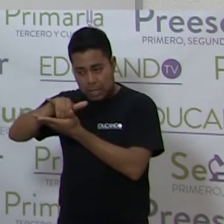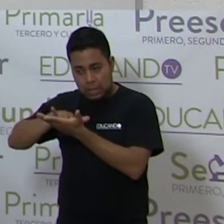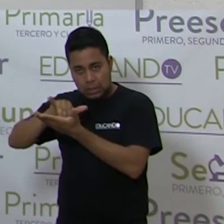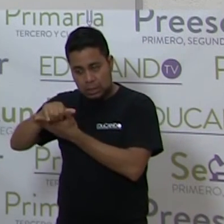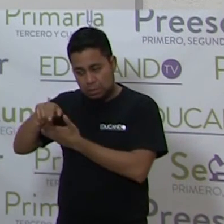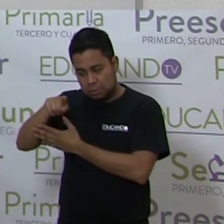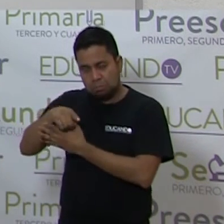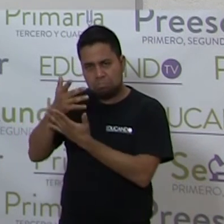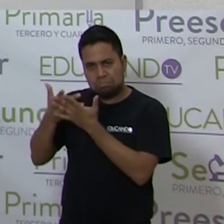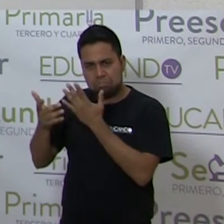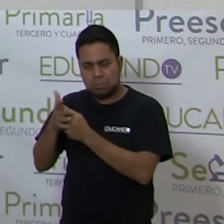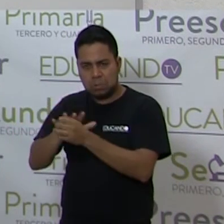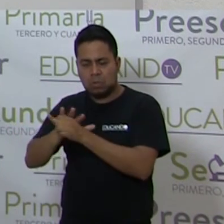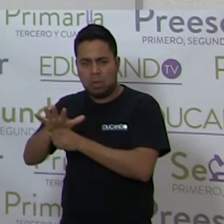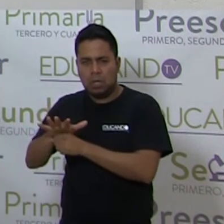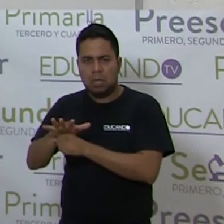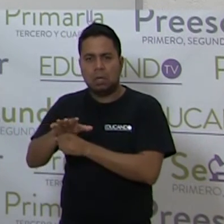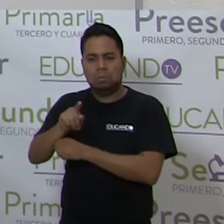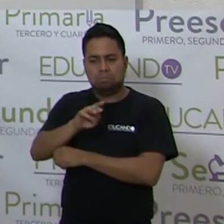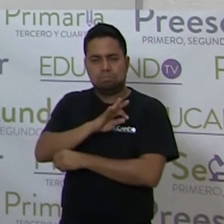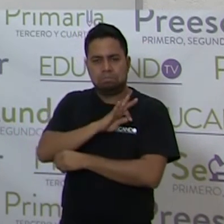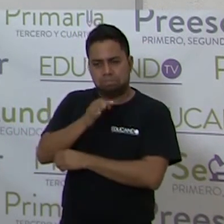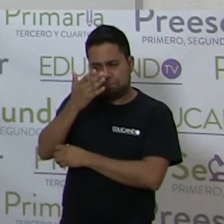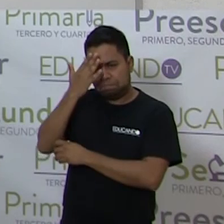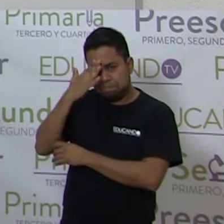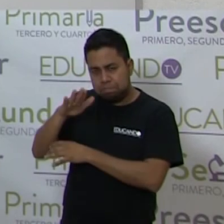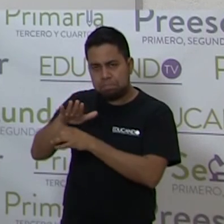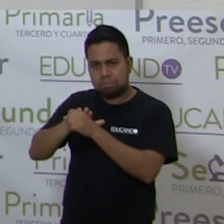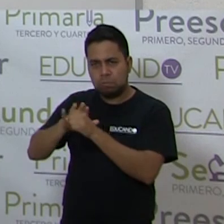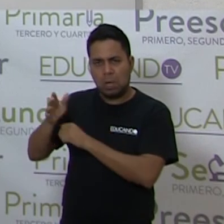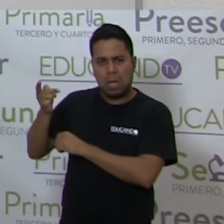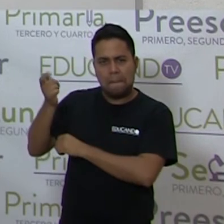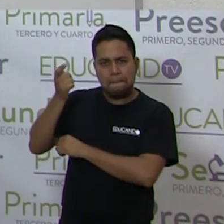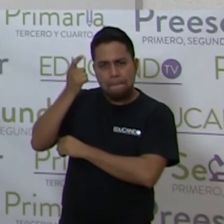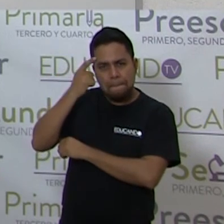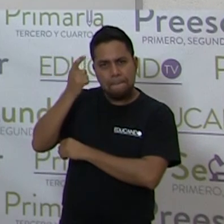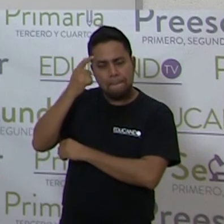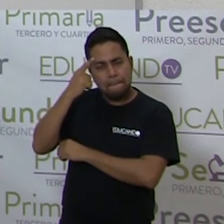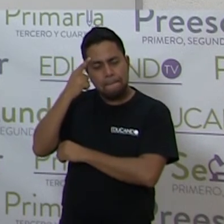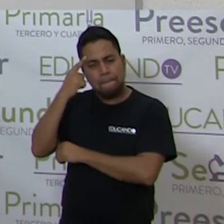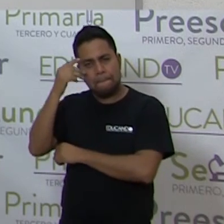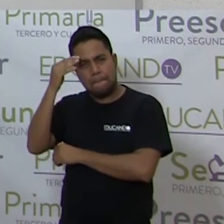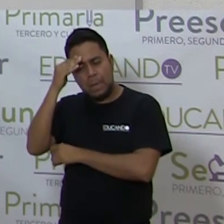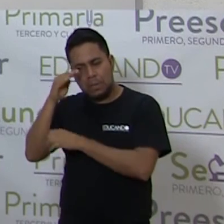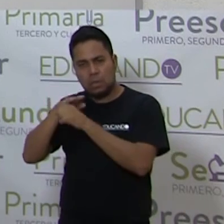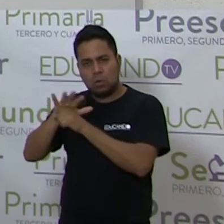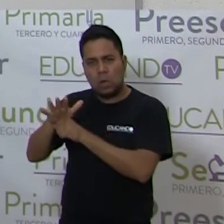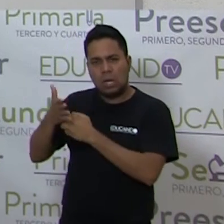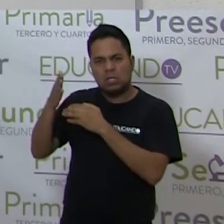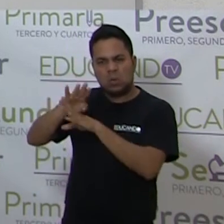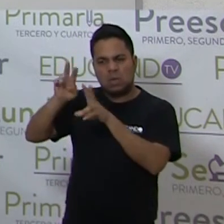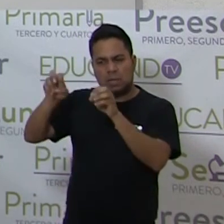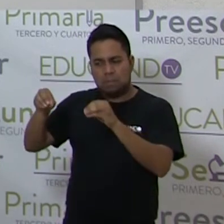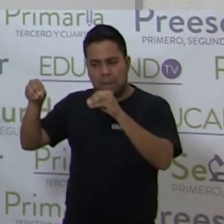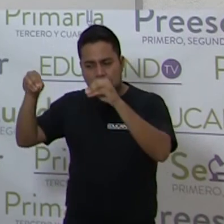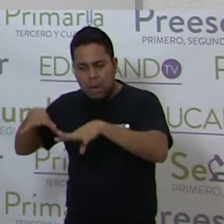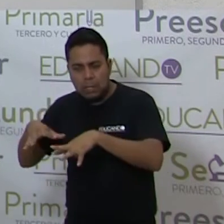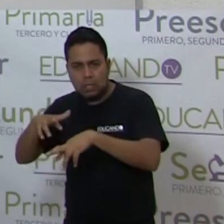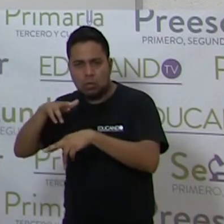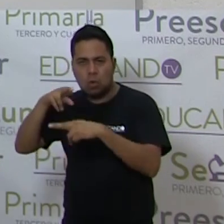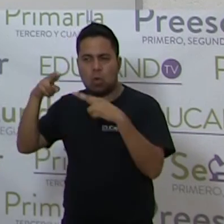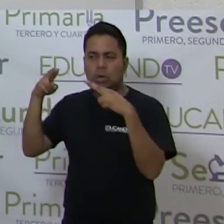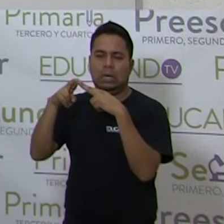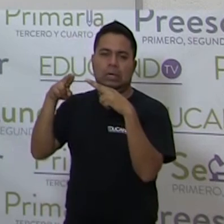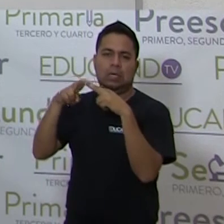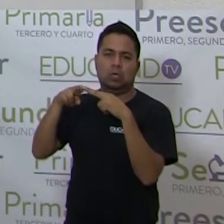nos permite conocer un poco el pensamiento mágico religioso del pueblo